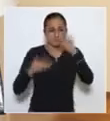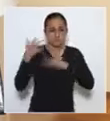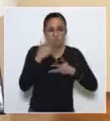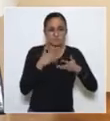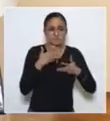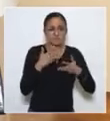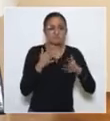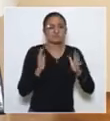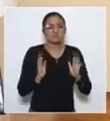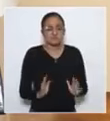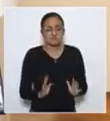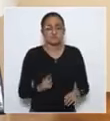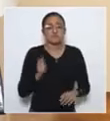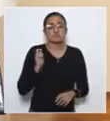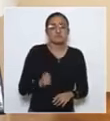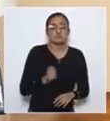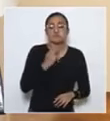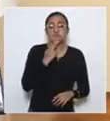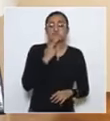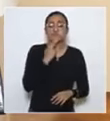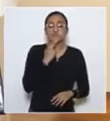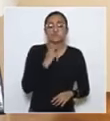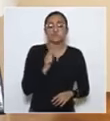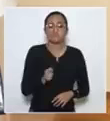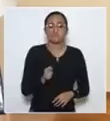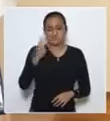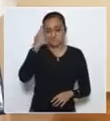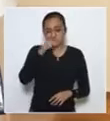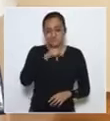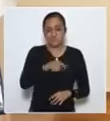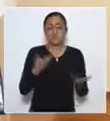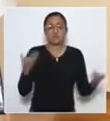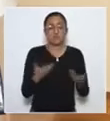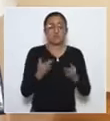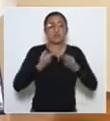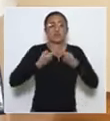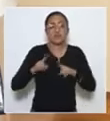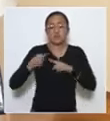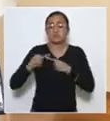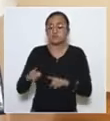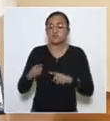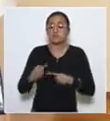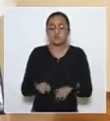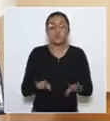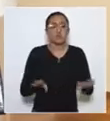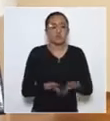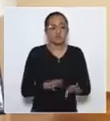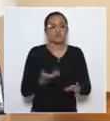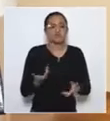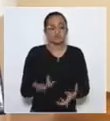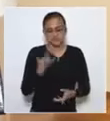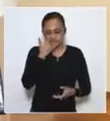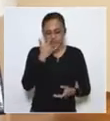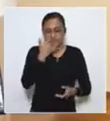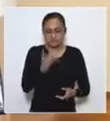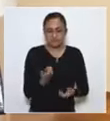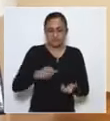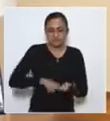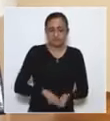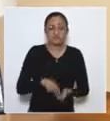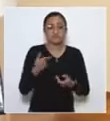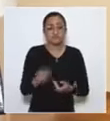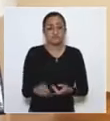integración, que sirvió para cometer diversas irregularidades de los gobiernos de